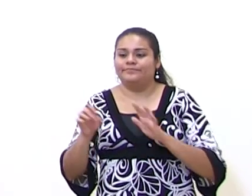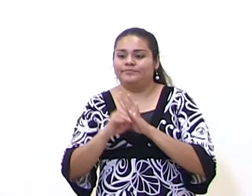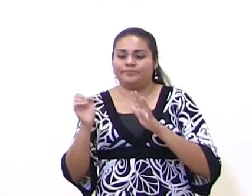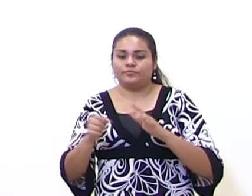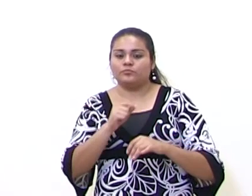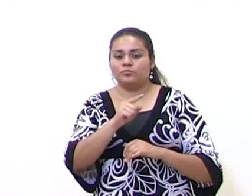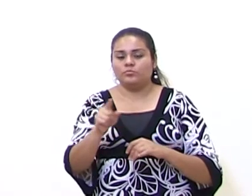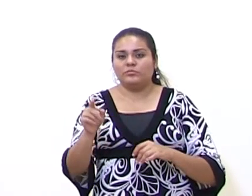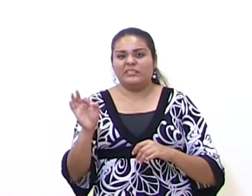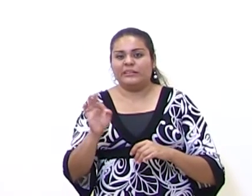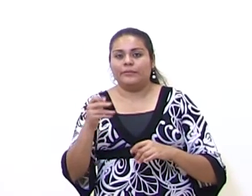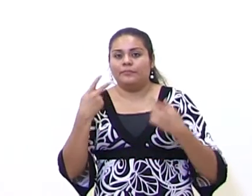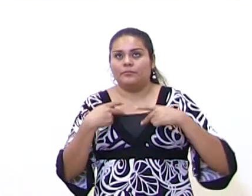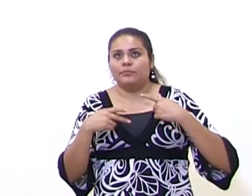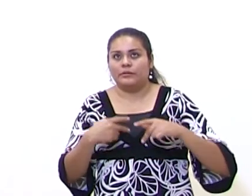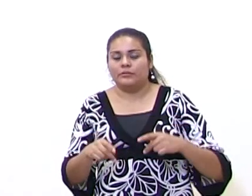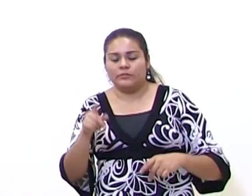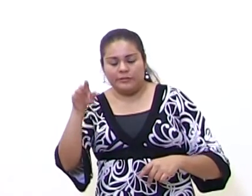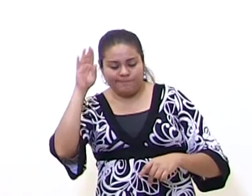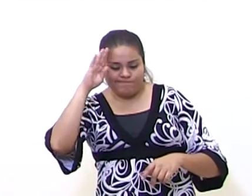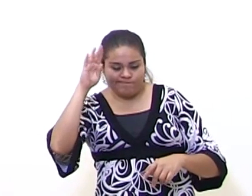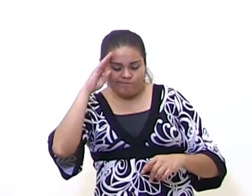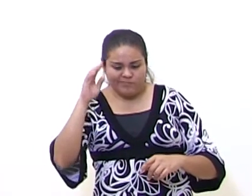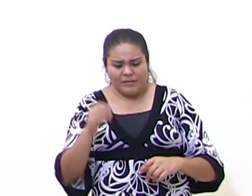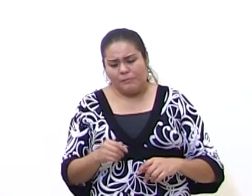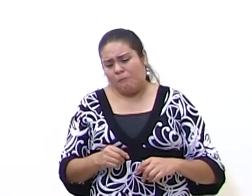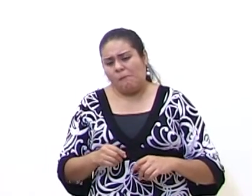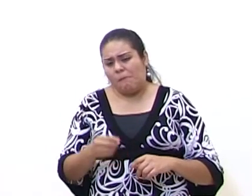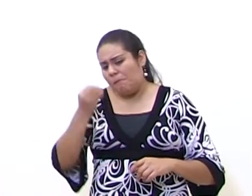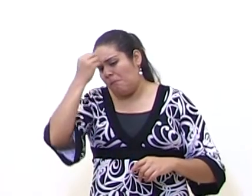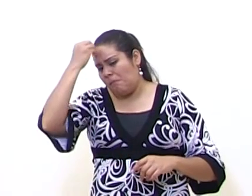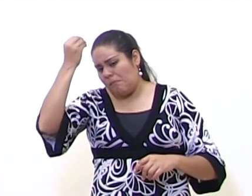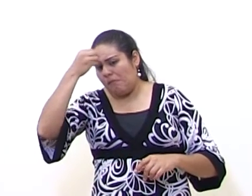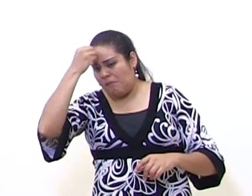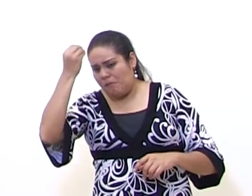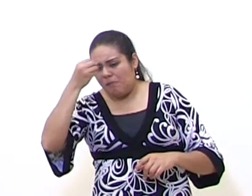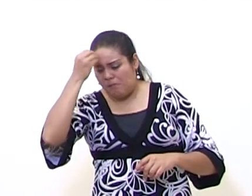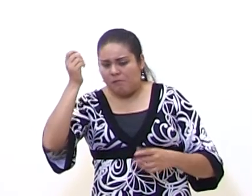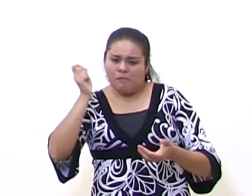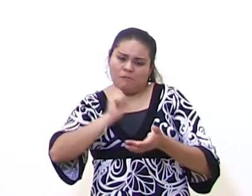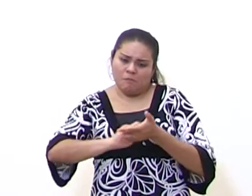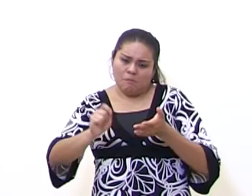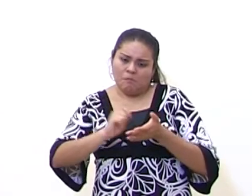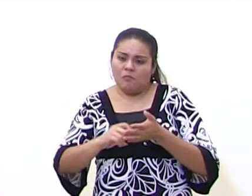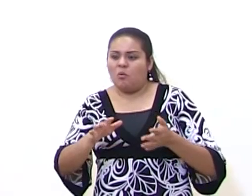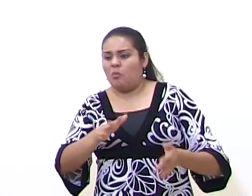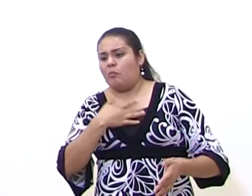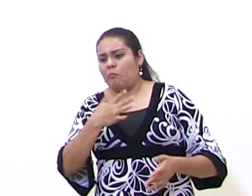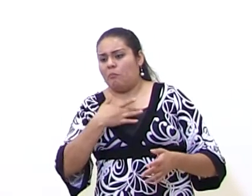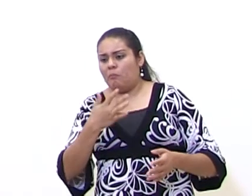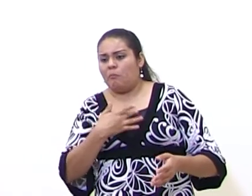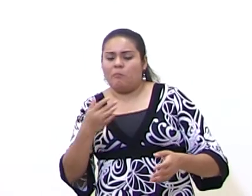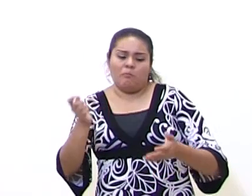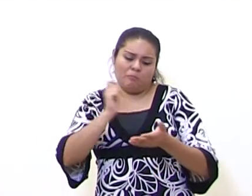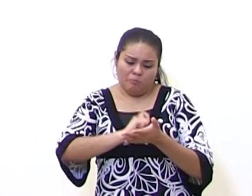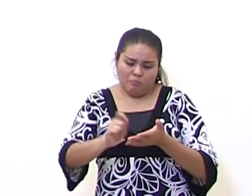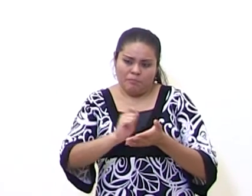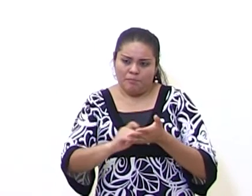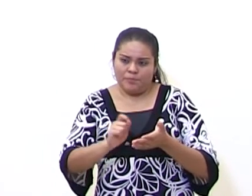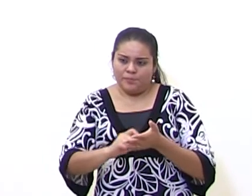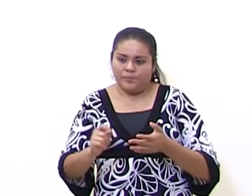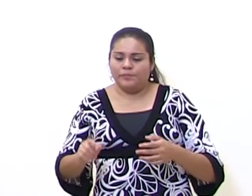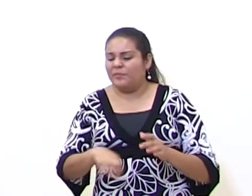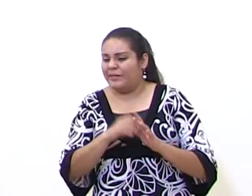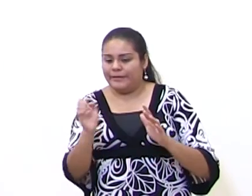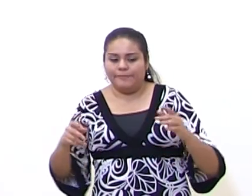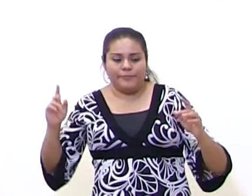tu informante de manera que pueda responderte según él cree. Tiene mayores opciones